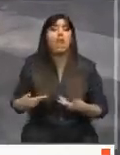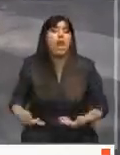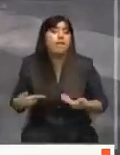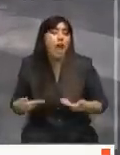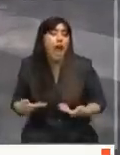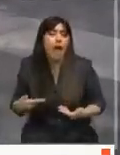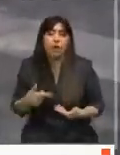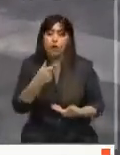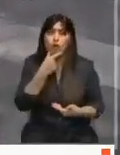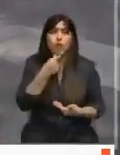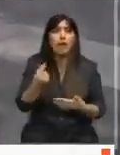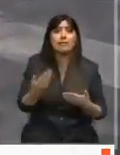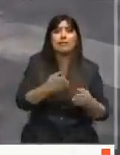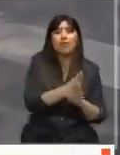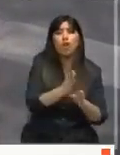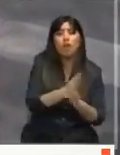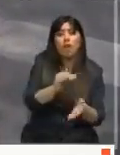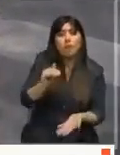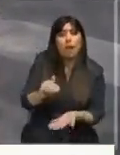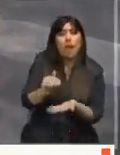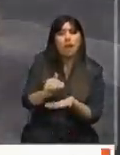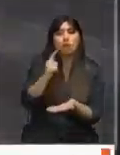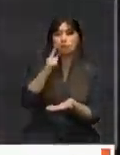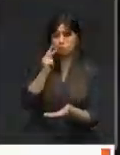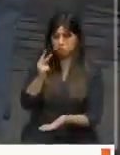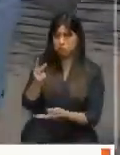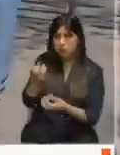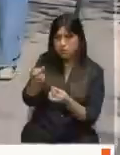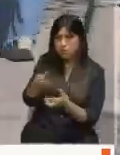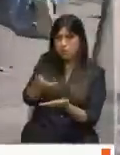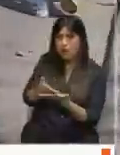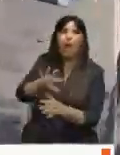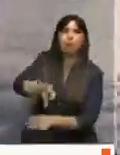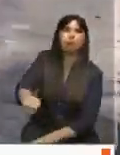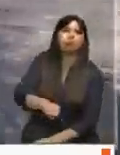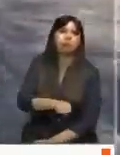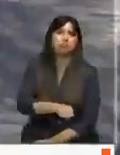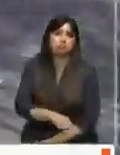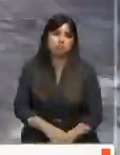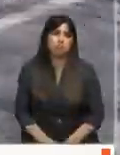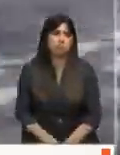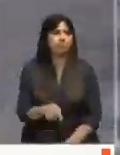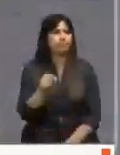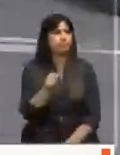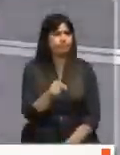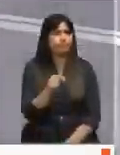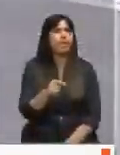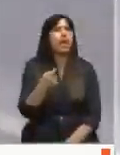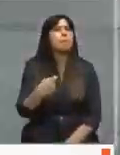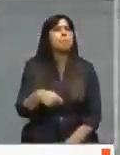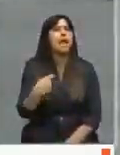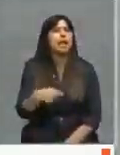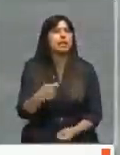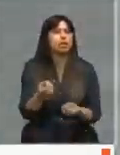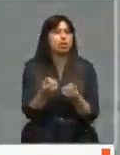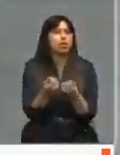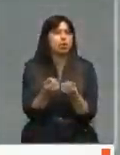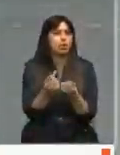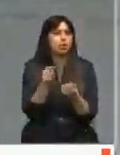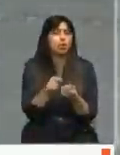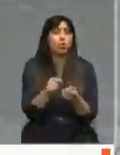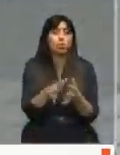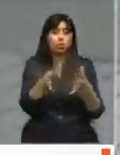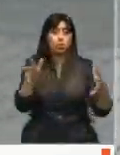muy fácil de esconder, vieron la oportunidad y la tomaron. Y es que es precisamente el precio el que podría ser lo más tentador. El boom de